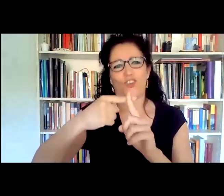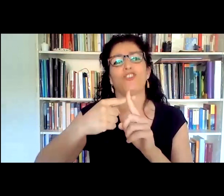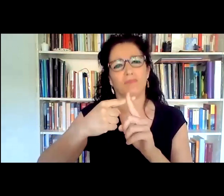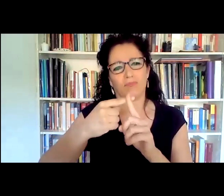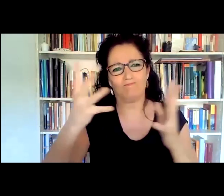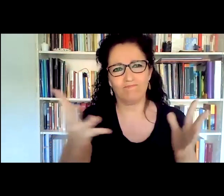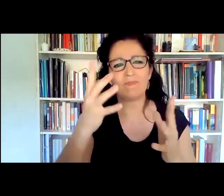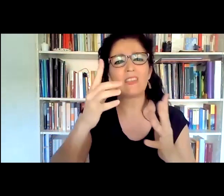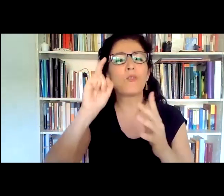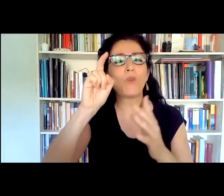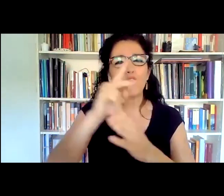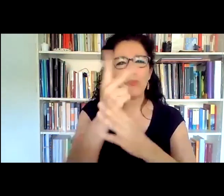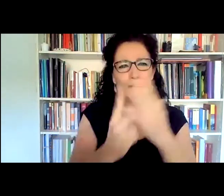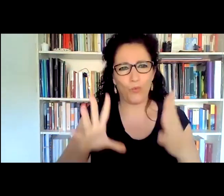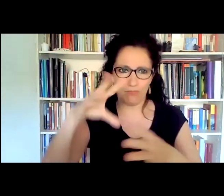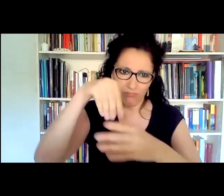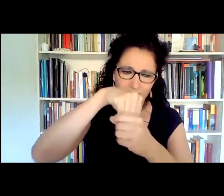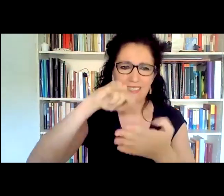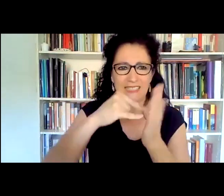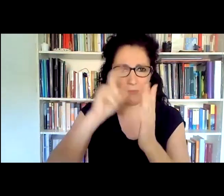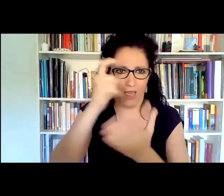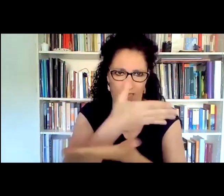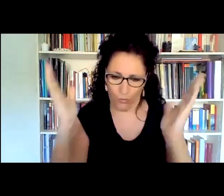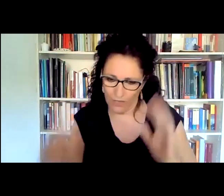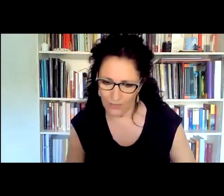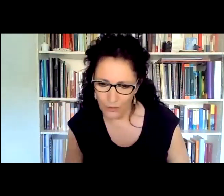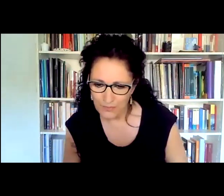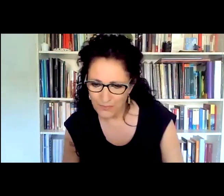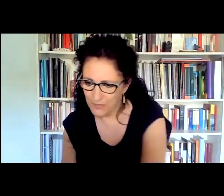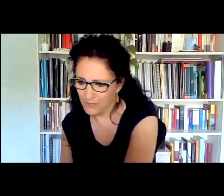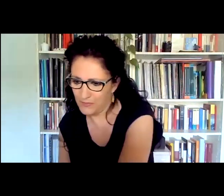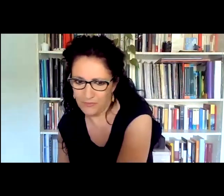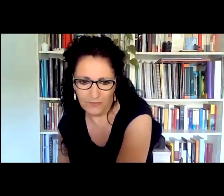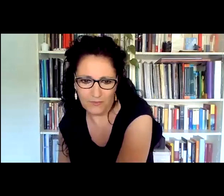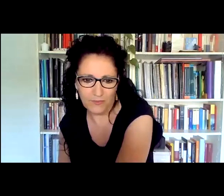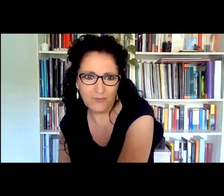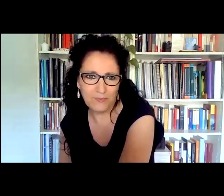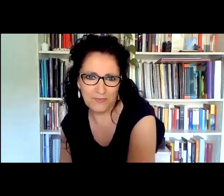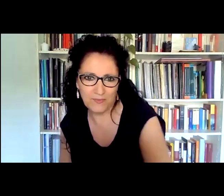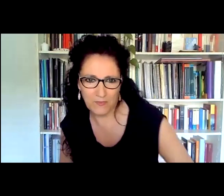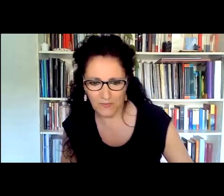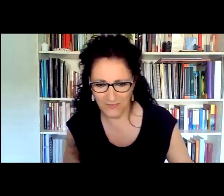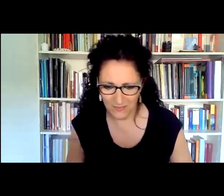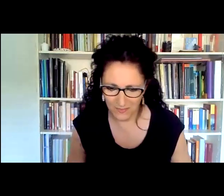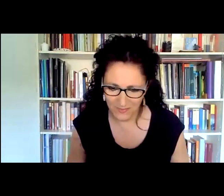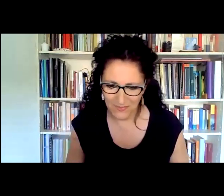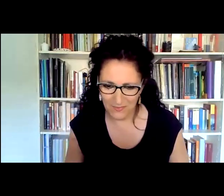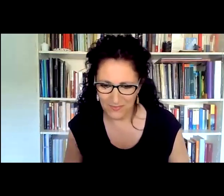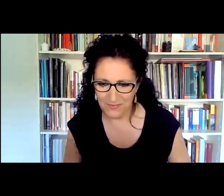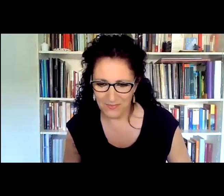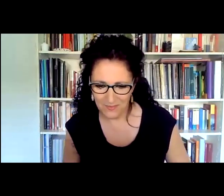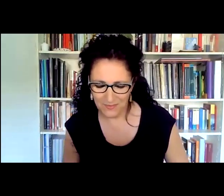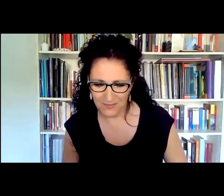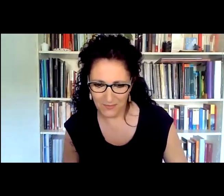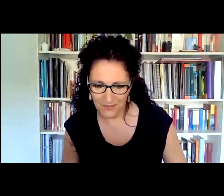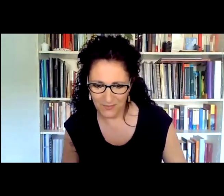Se puede concluir que tiene un valor positivo la promoción y la inclusión del sistema educativo bilingüe intermodal dentro